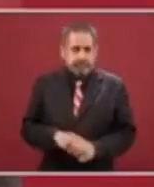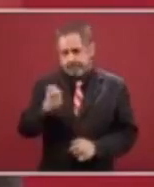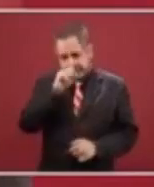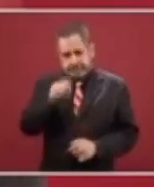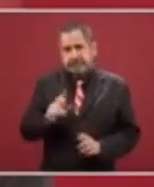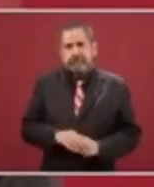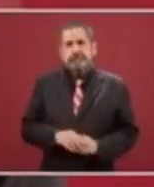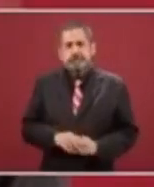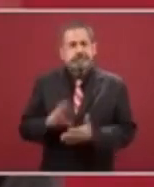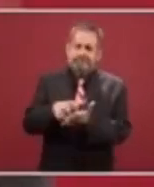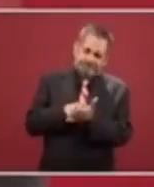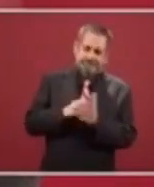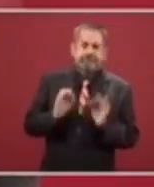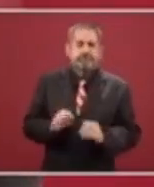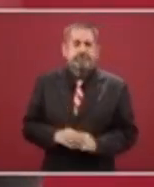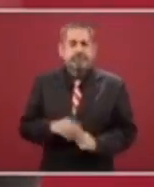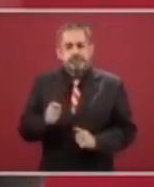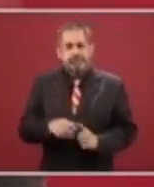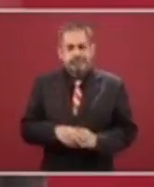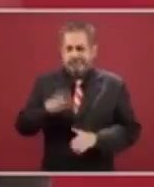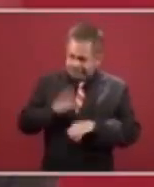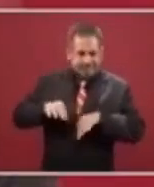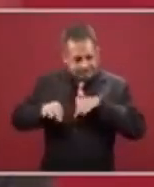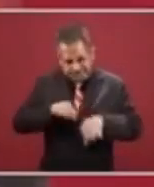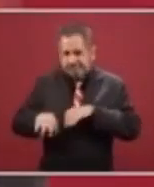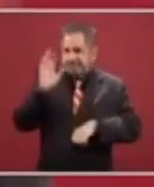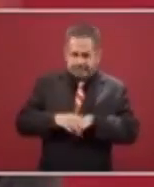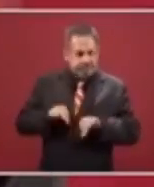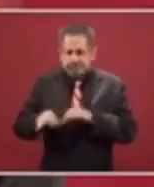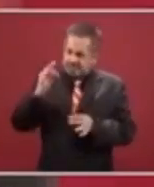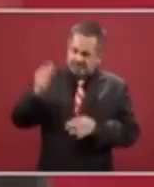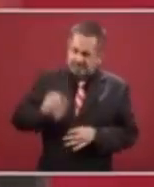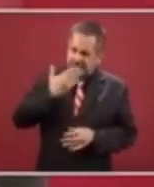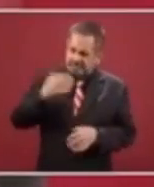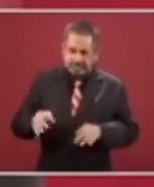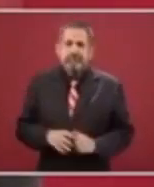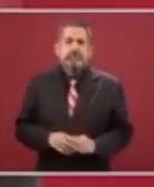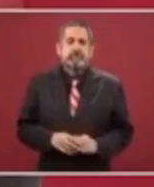Esto no solo es austeridad, es más trabajo, más eficiencia,